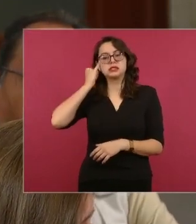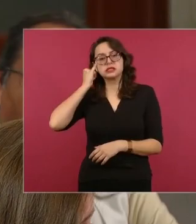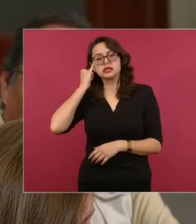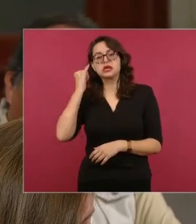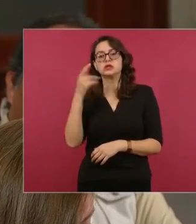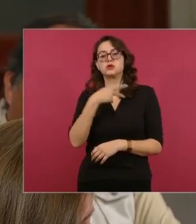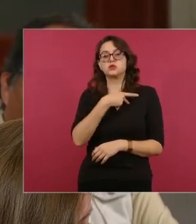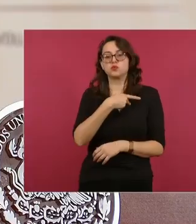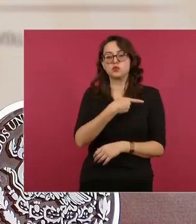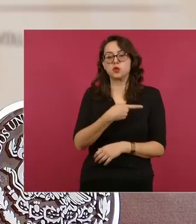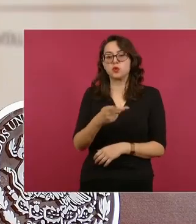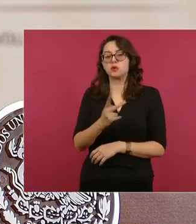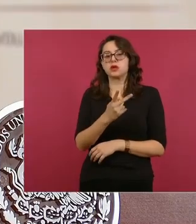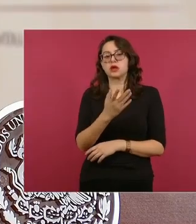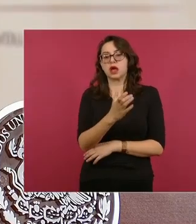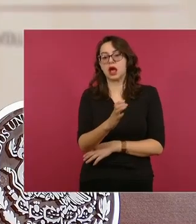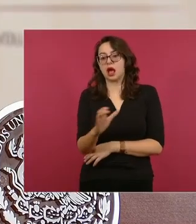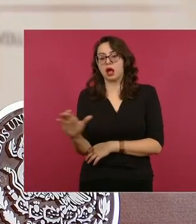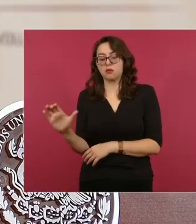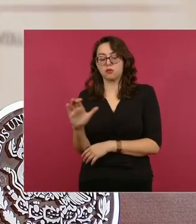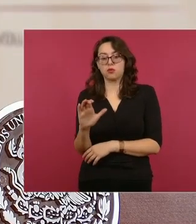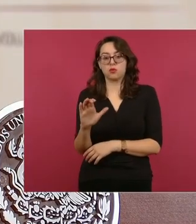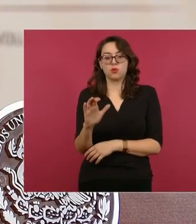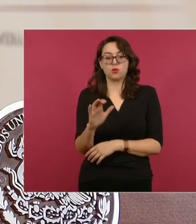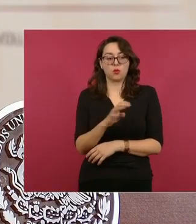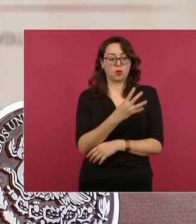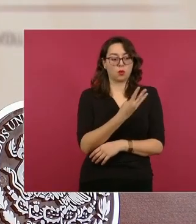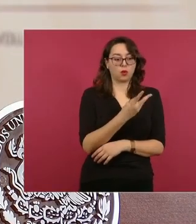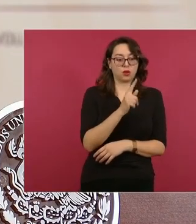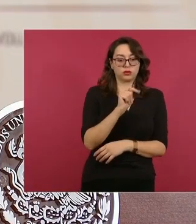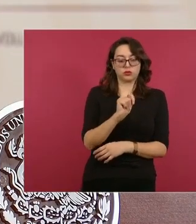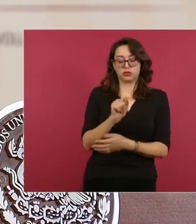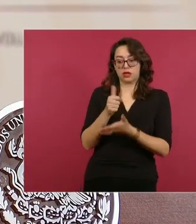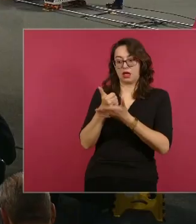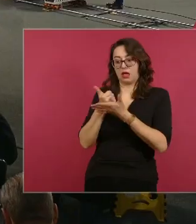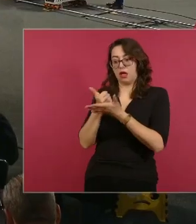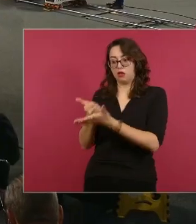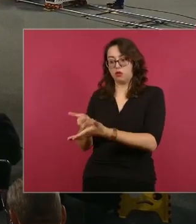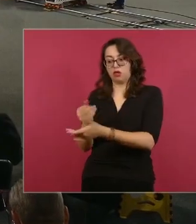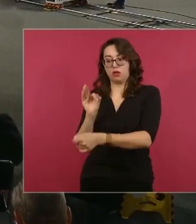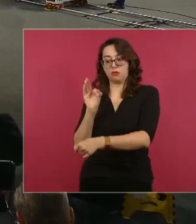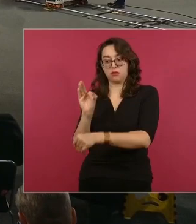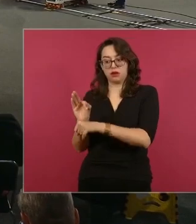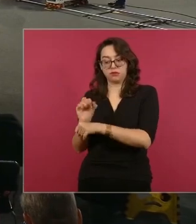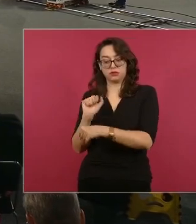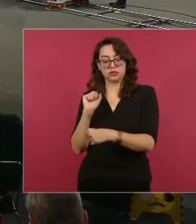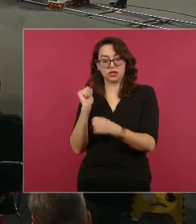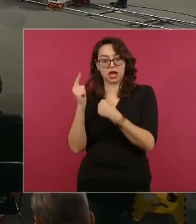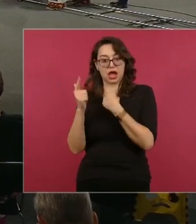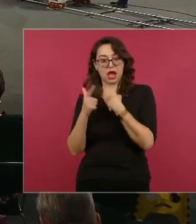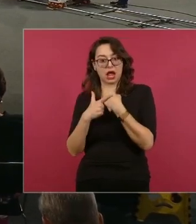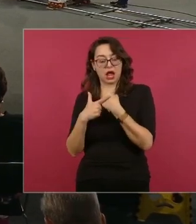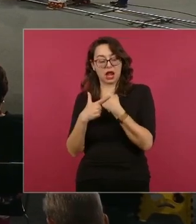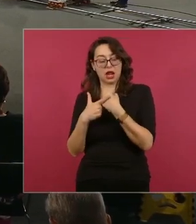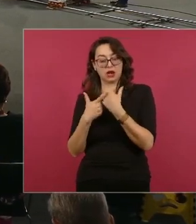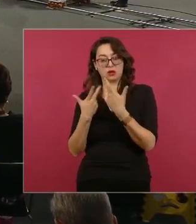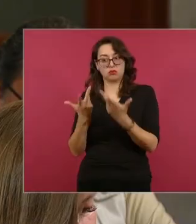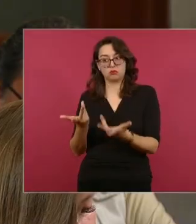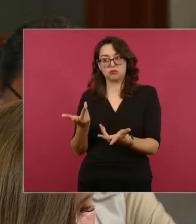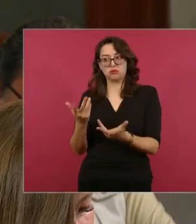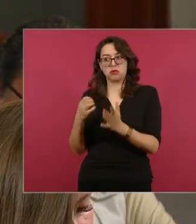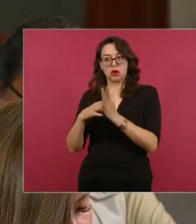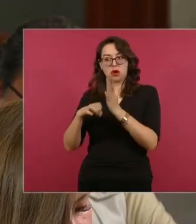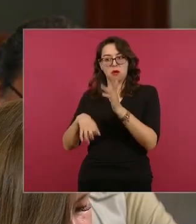los marginados del campo y de la ciudad, con las obras insignias de esta administración, que es el Tren Maya,